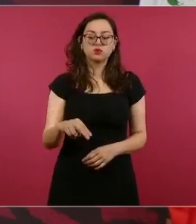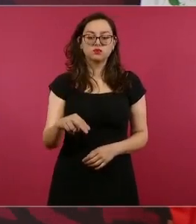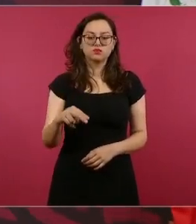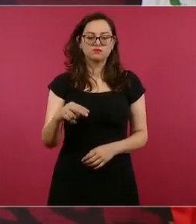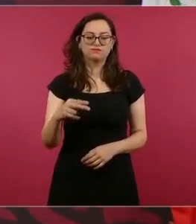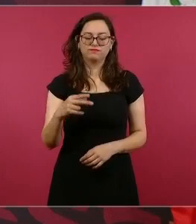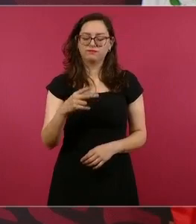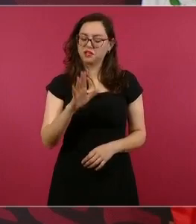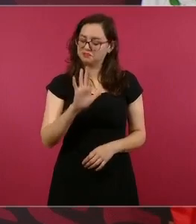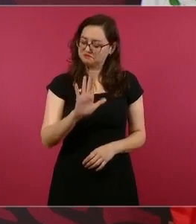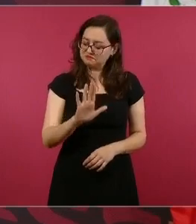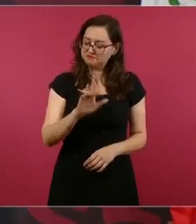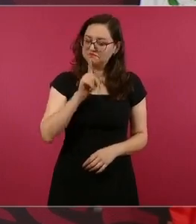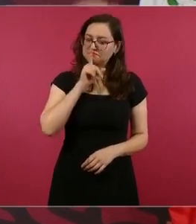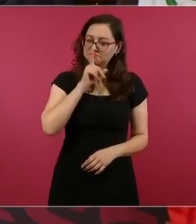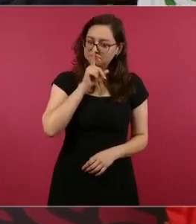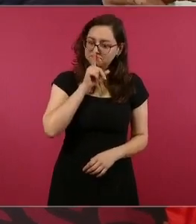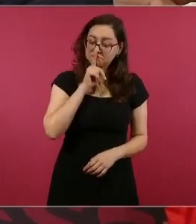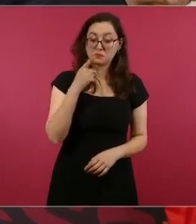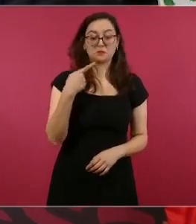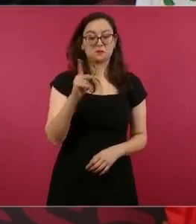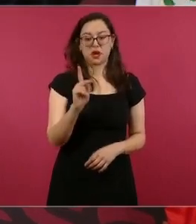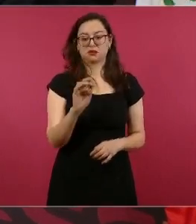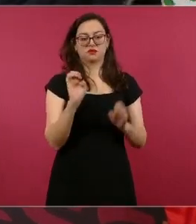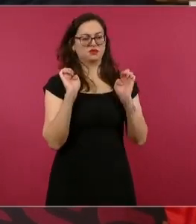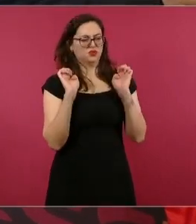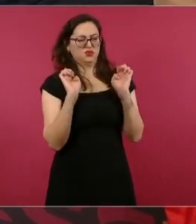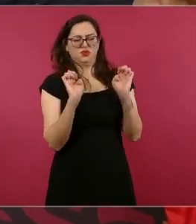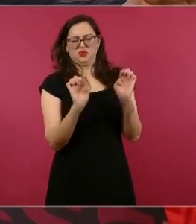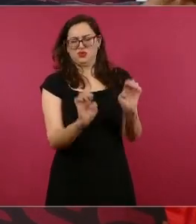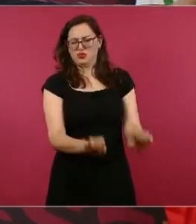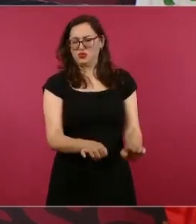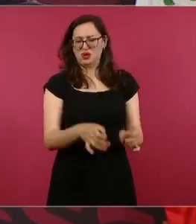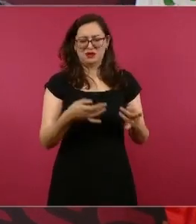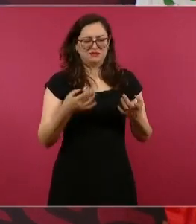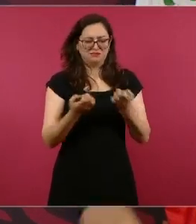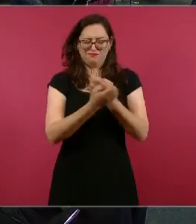me reservo, finísimas personas.